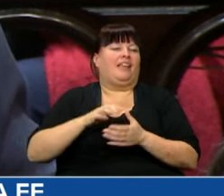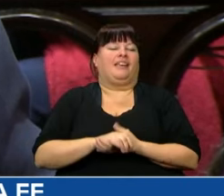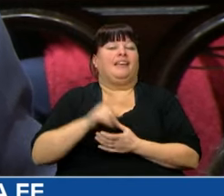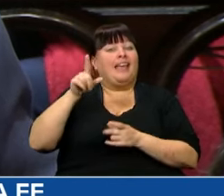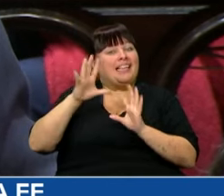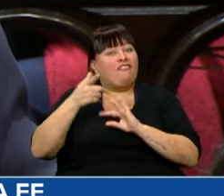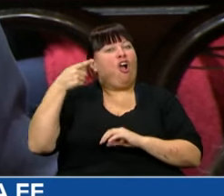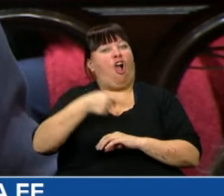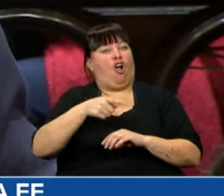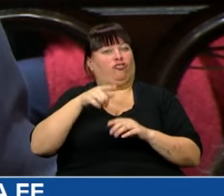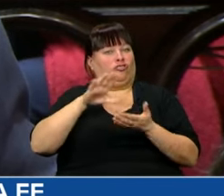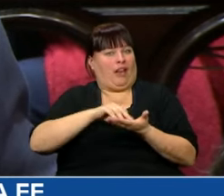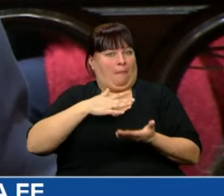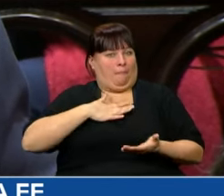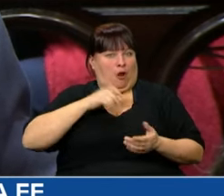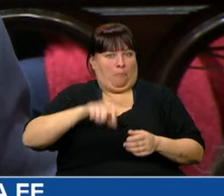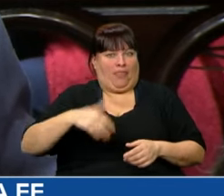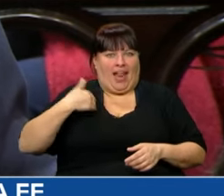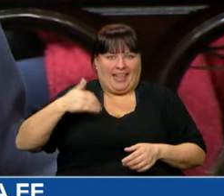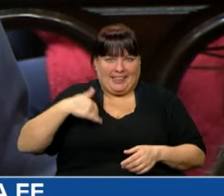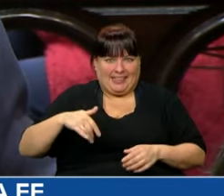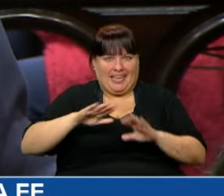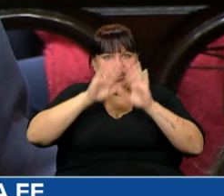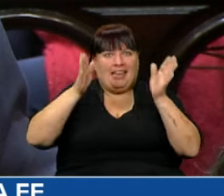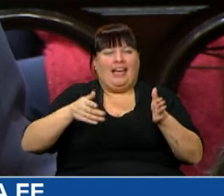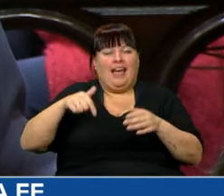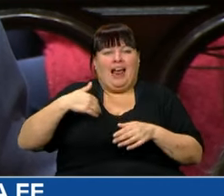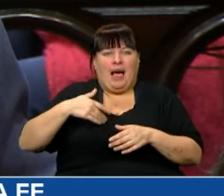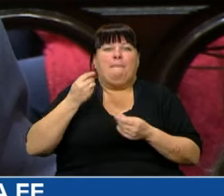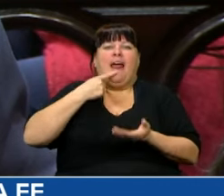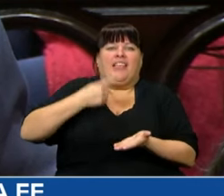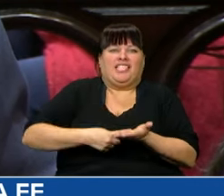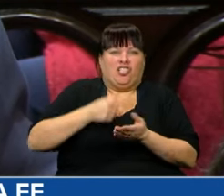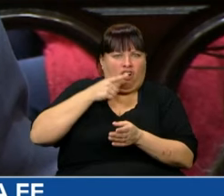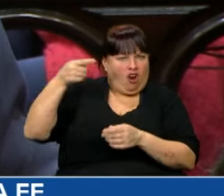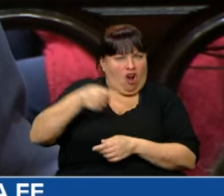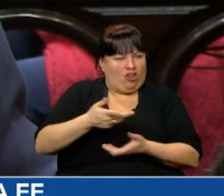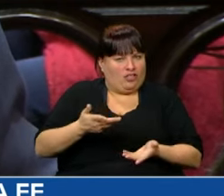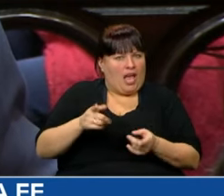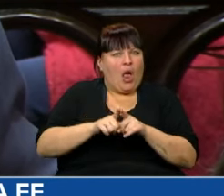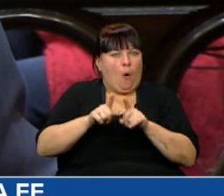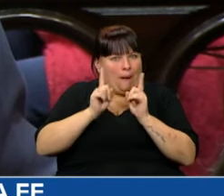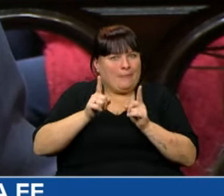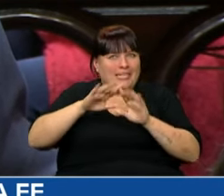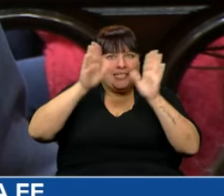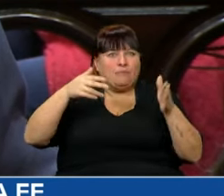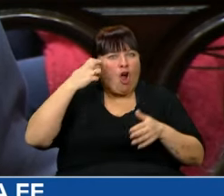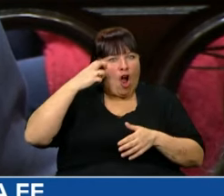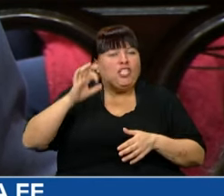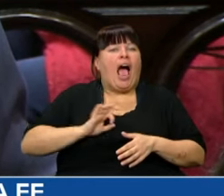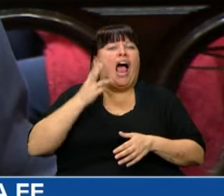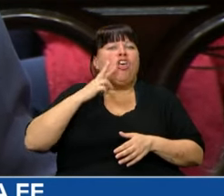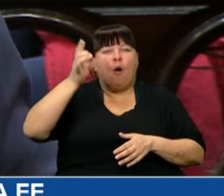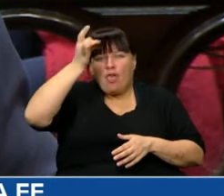en contra de la soberanía que tienen las instituciones de la Argentina para decidir, como fue este mismo Congreso en el